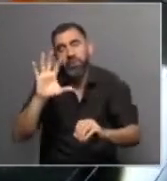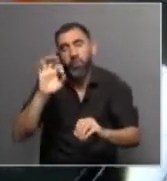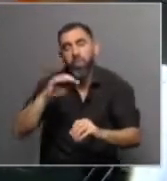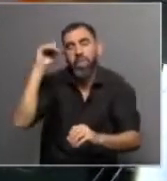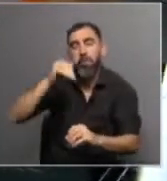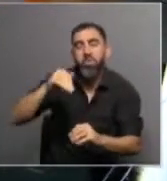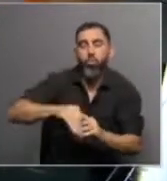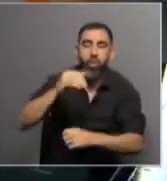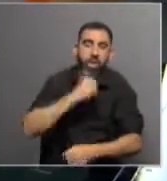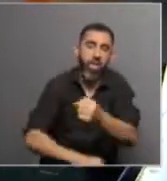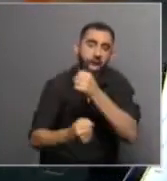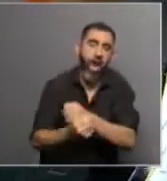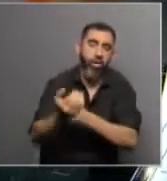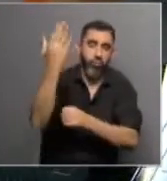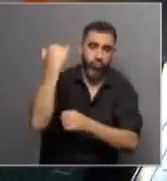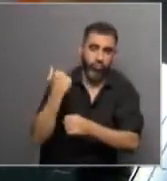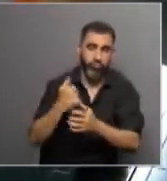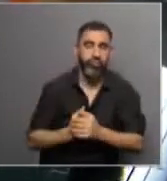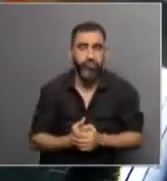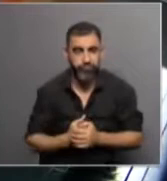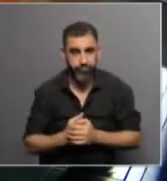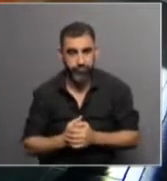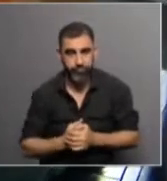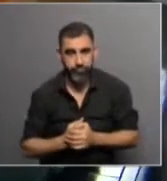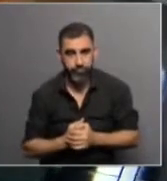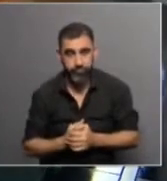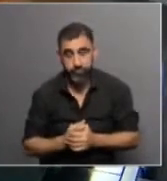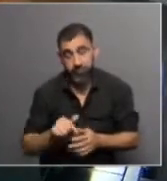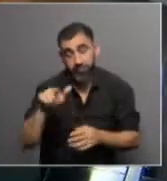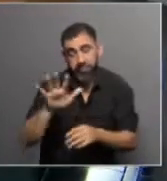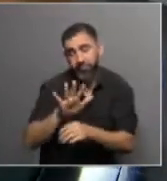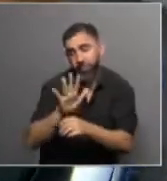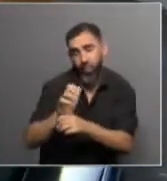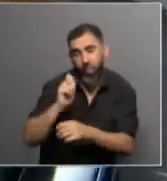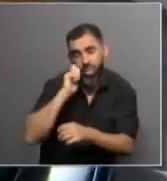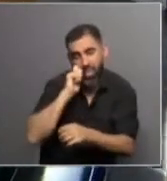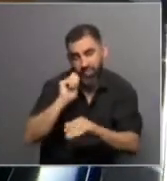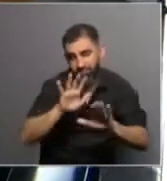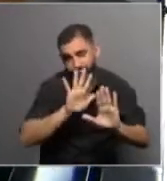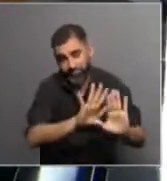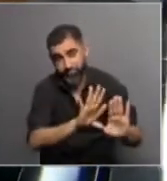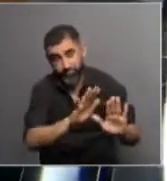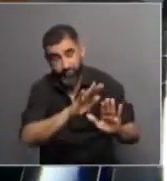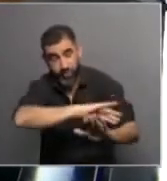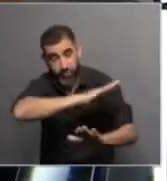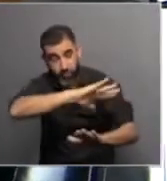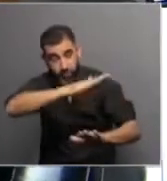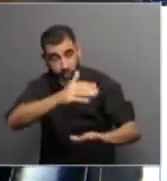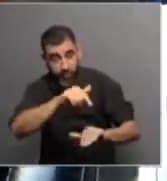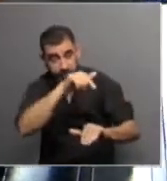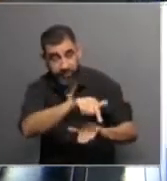50 millones de años, que con esa edad, digamos, la configuración, incluso